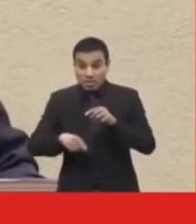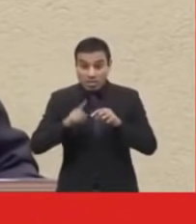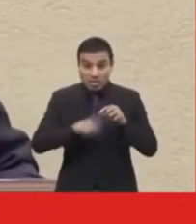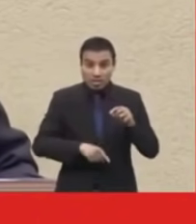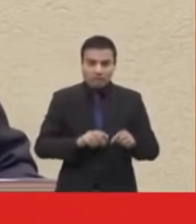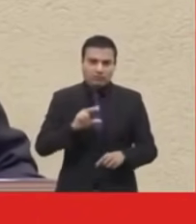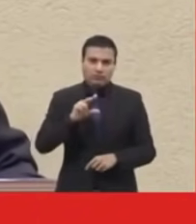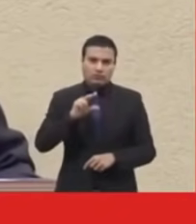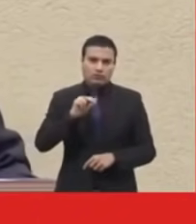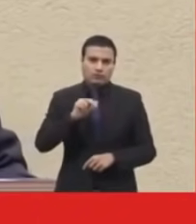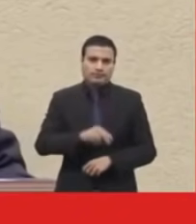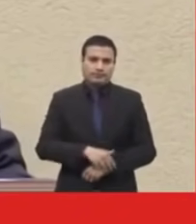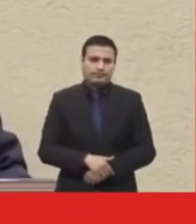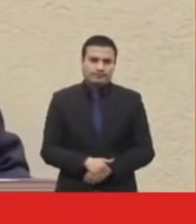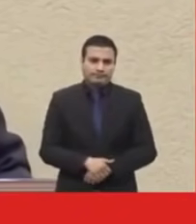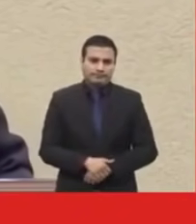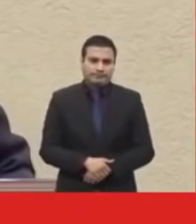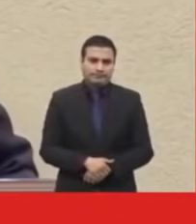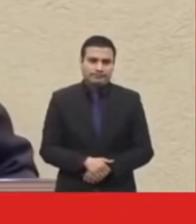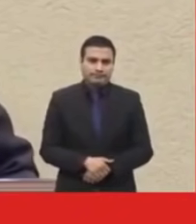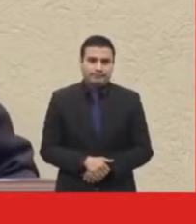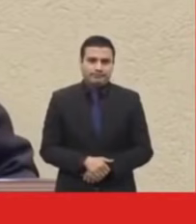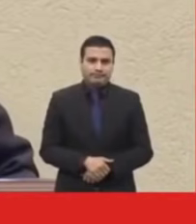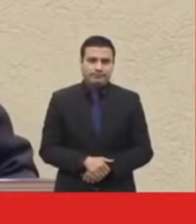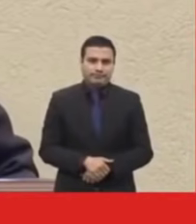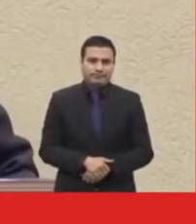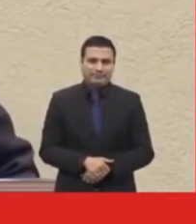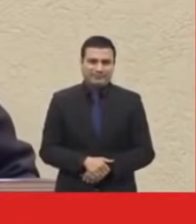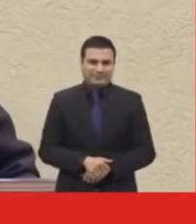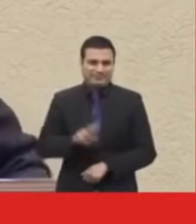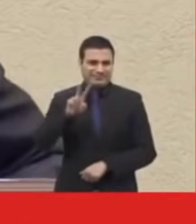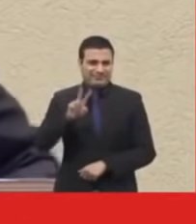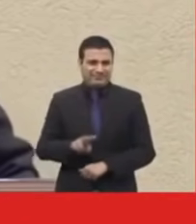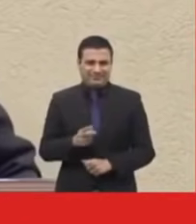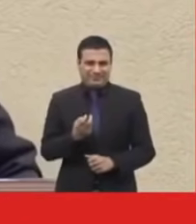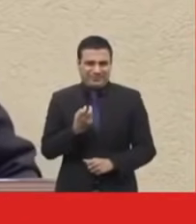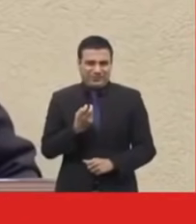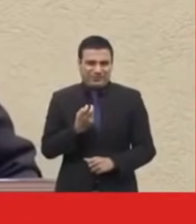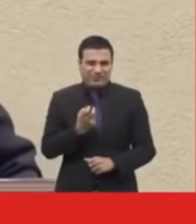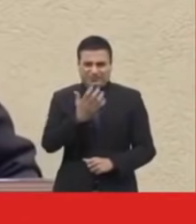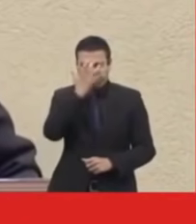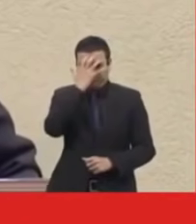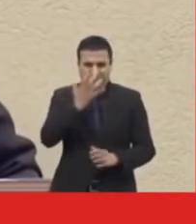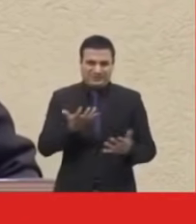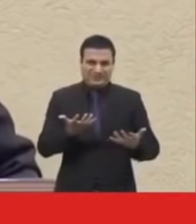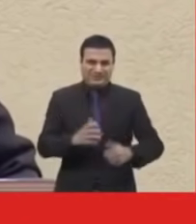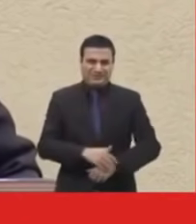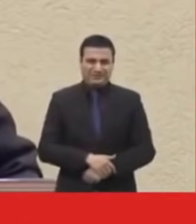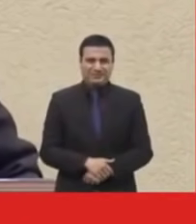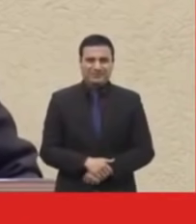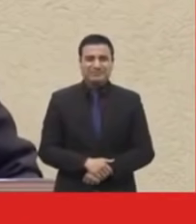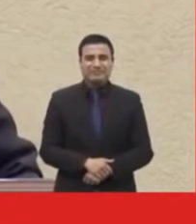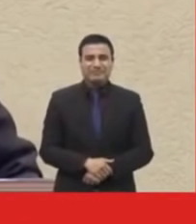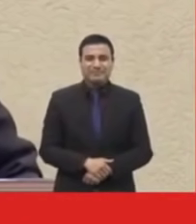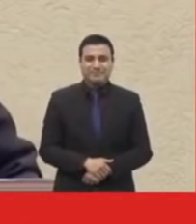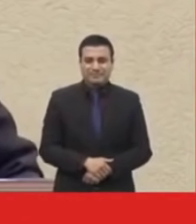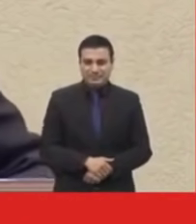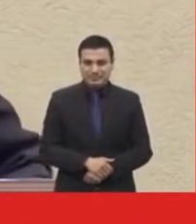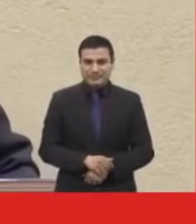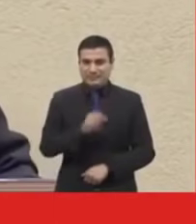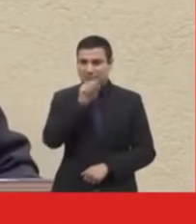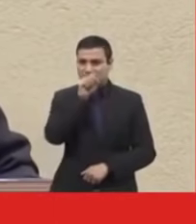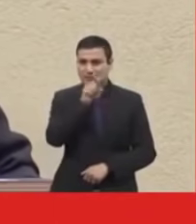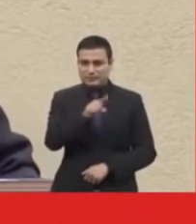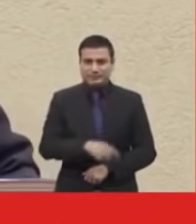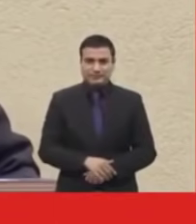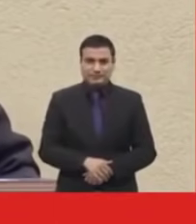de venir a decirlo aquí deshonra esta herradura de la democracia se ha dicho se ha hablado de